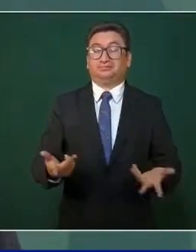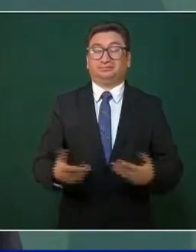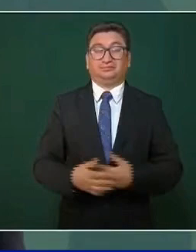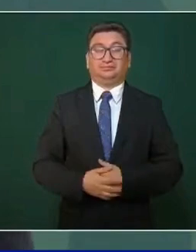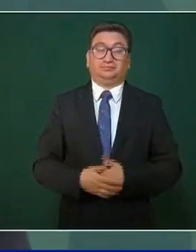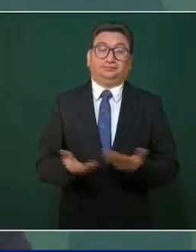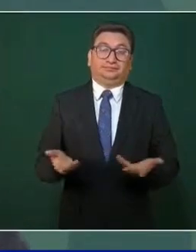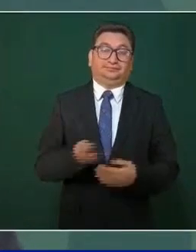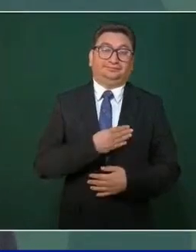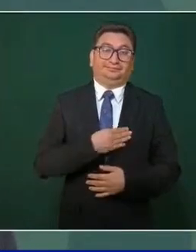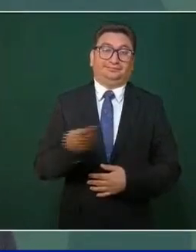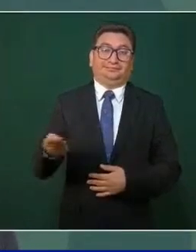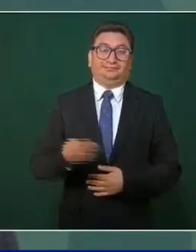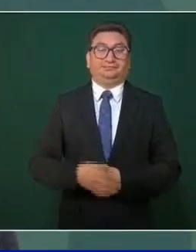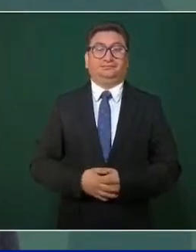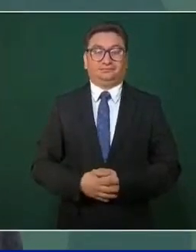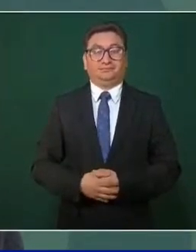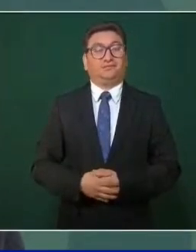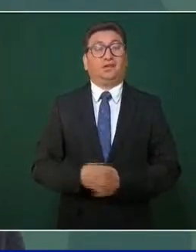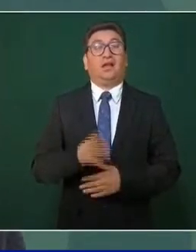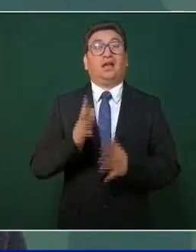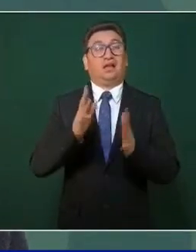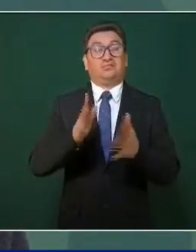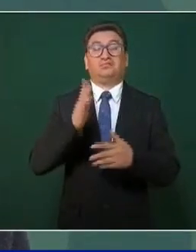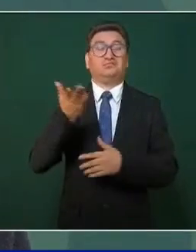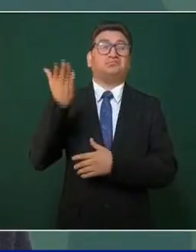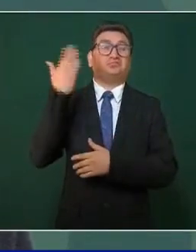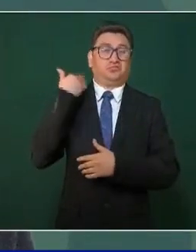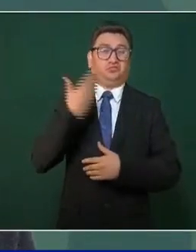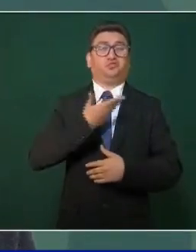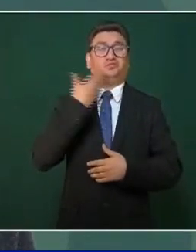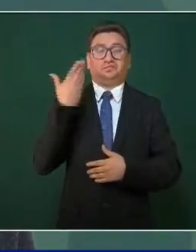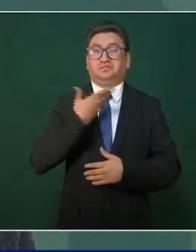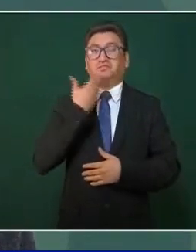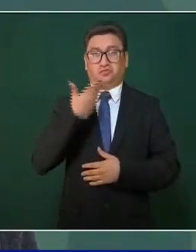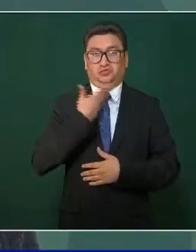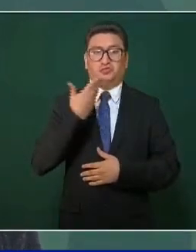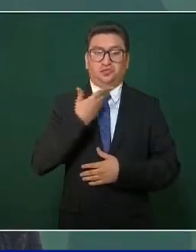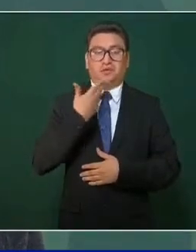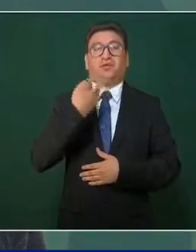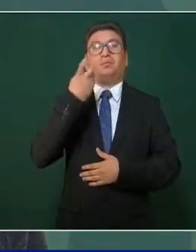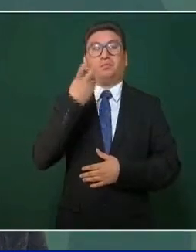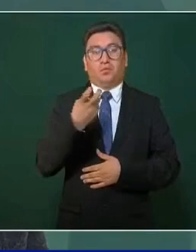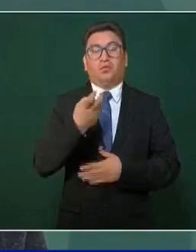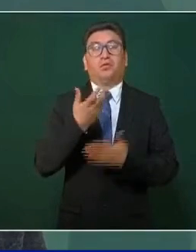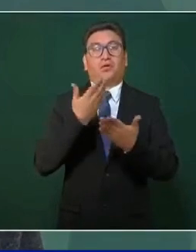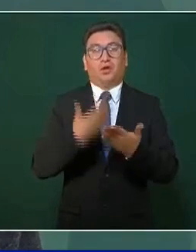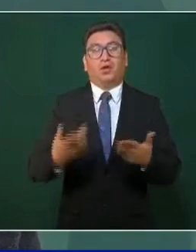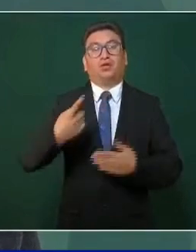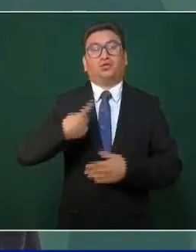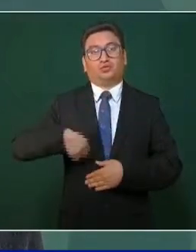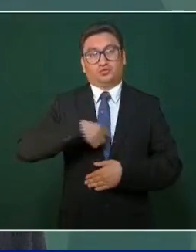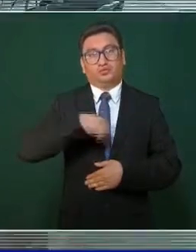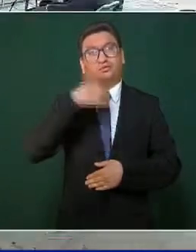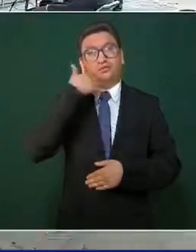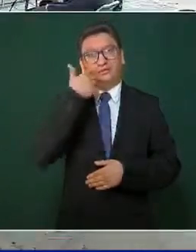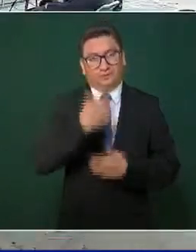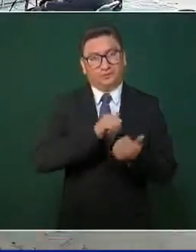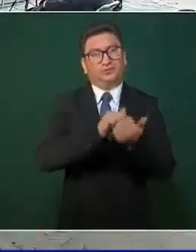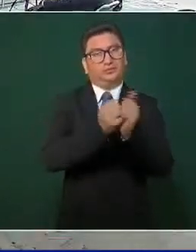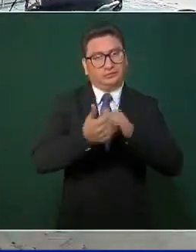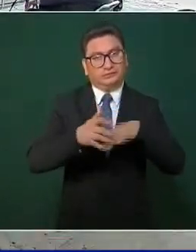Pero bueno, así era. Y eso es lo que estamos ahora buscando cambiar,